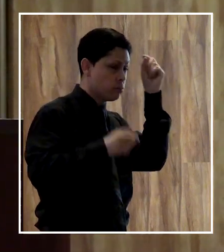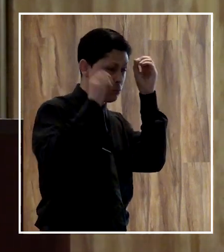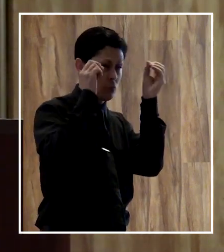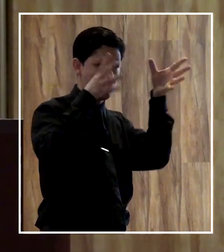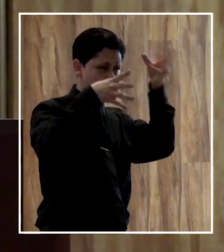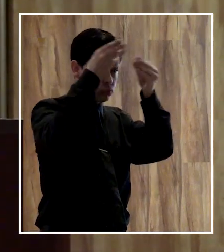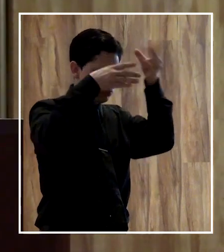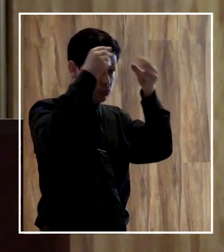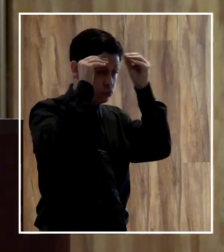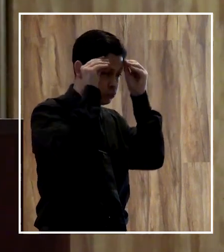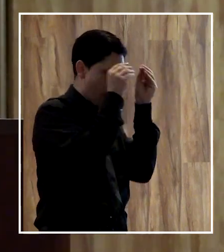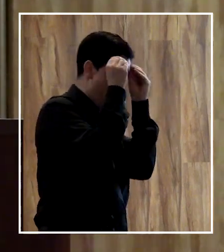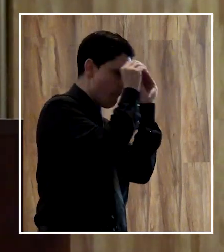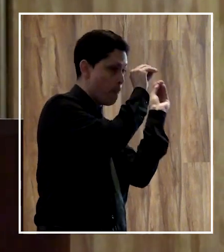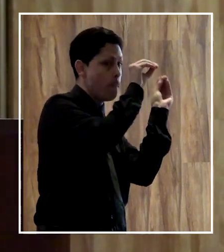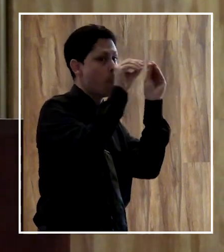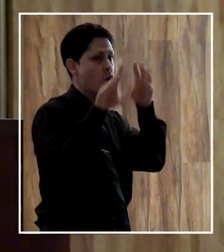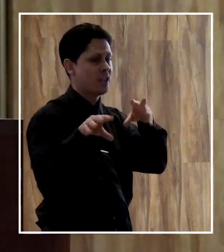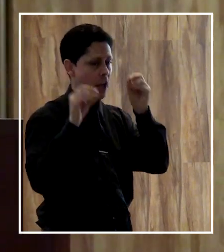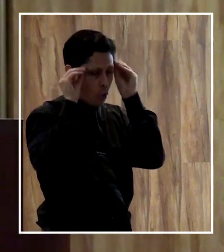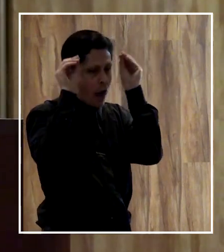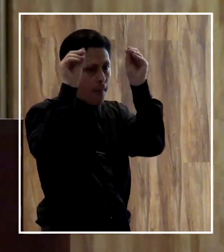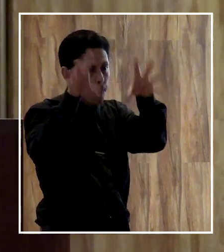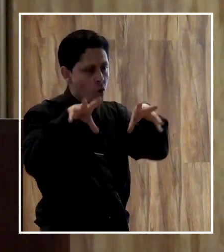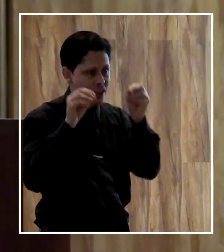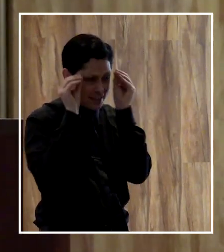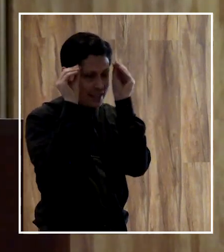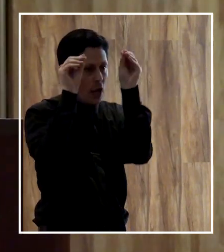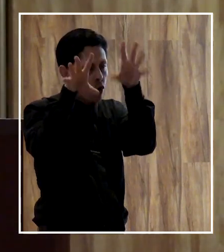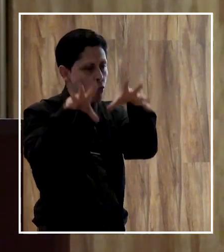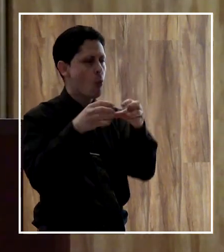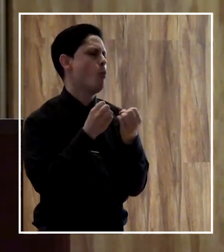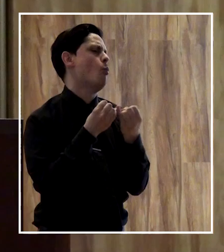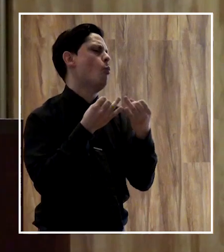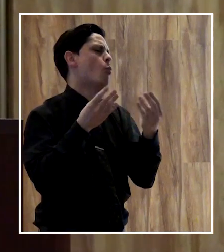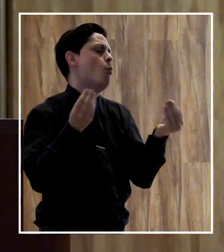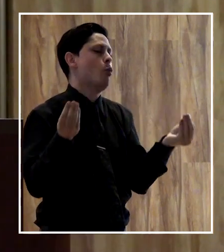conocimiento y voy a decir mucha resistencia en tiempos oscuros del país, donde